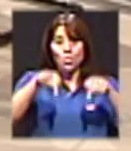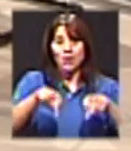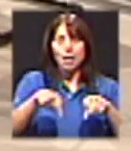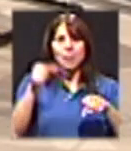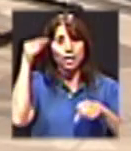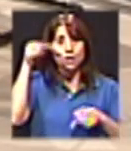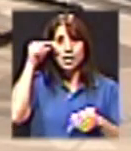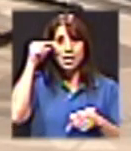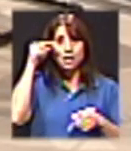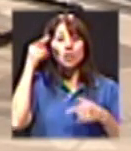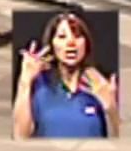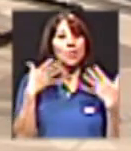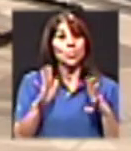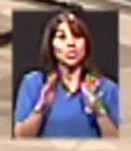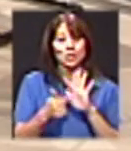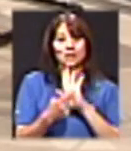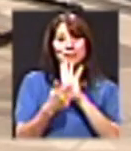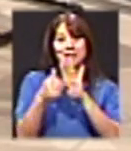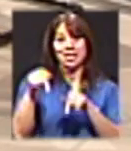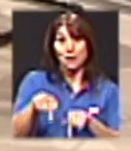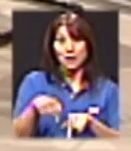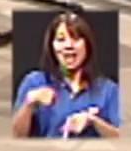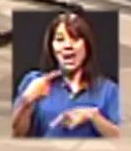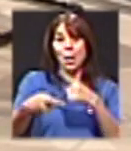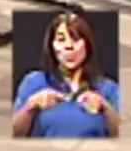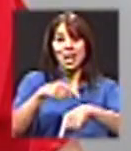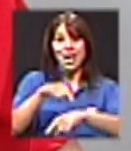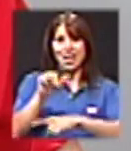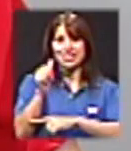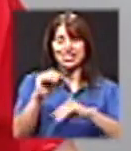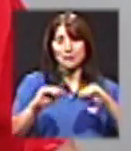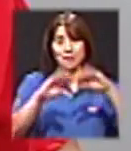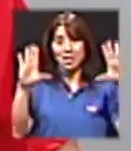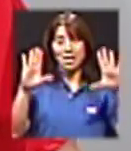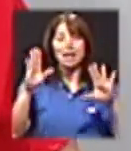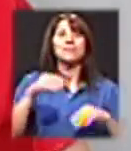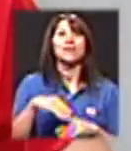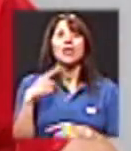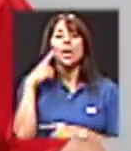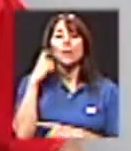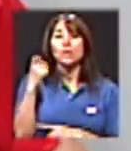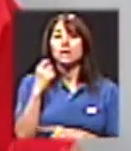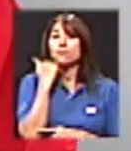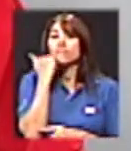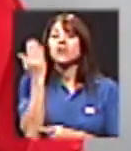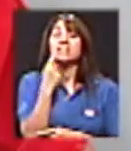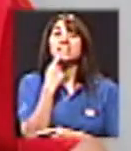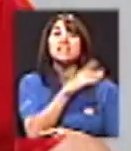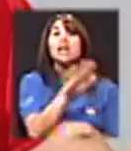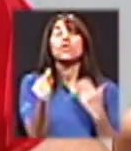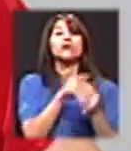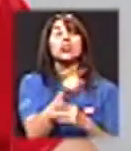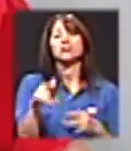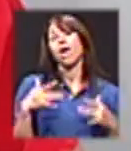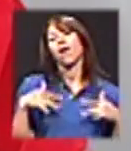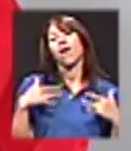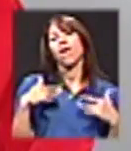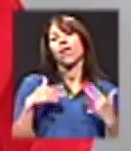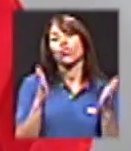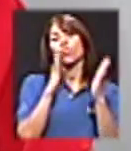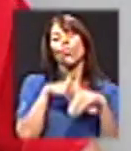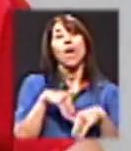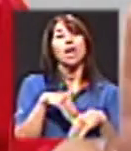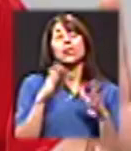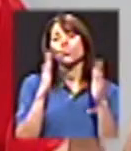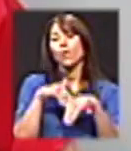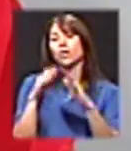mañana. Vamos a presentar el programa de gobierno, porque es muy fácil decir a todo, no se hace porque no hay plata, no se hace porque no hay voluntad